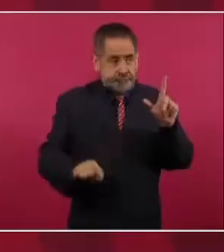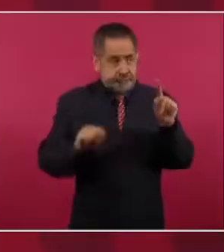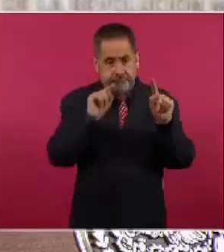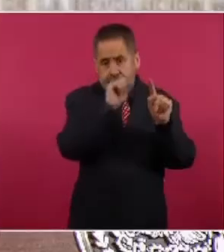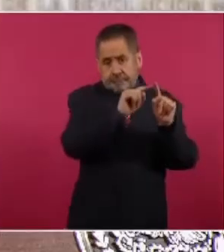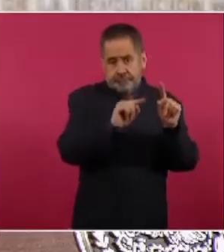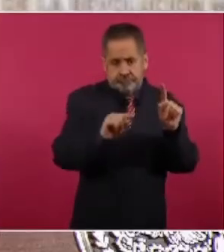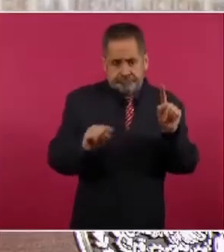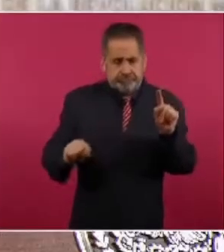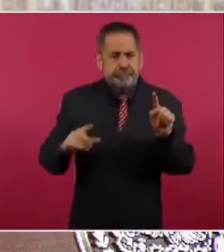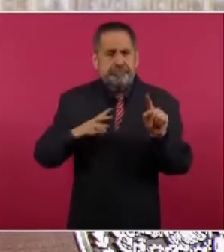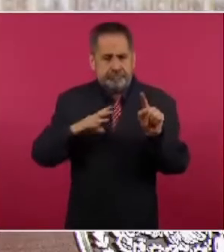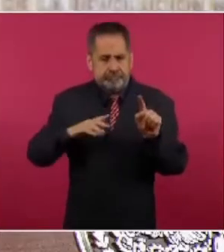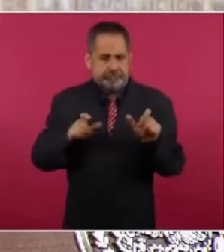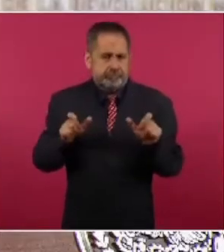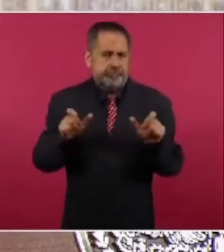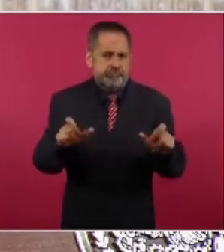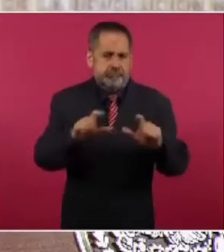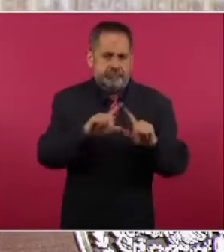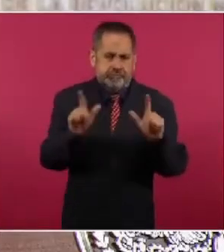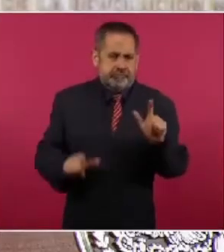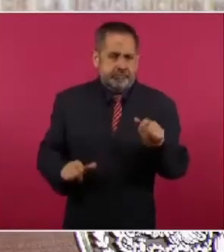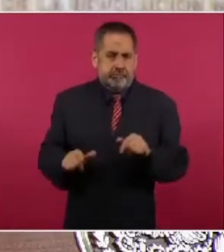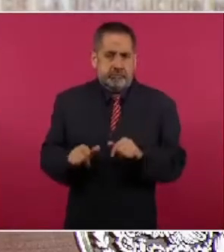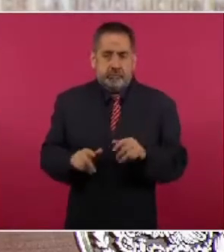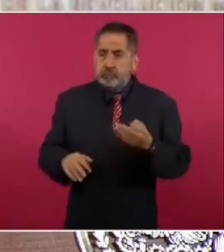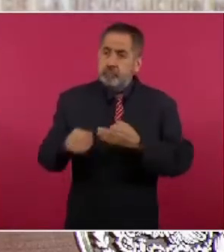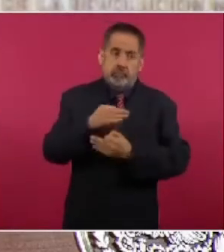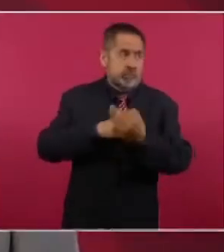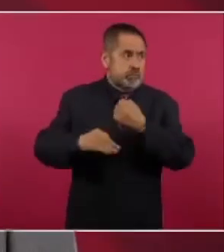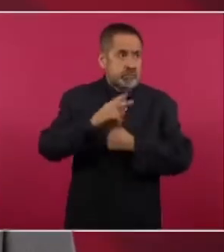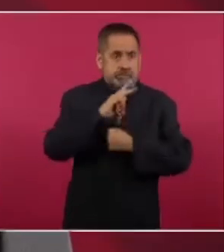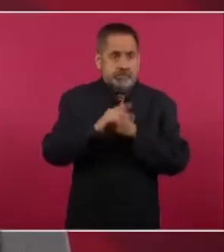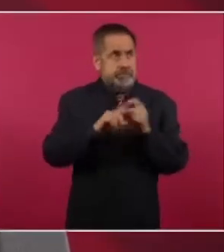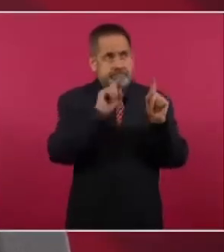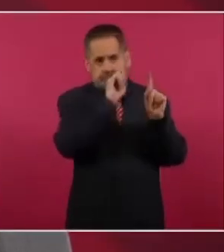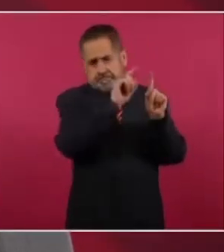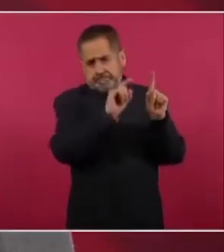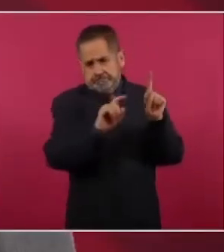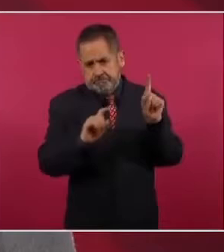de la Guardia Nacional en todo el país.